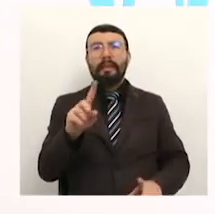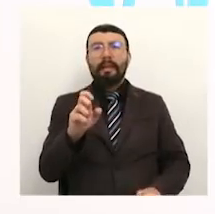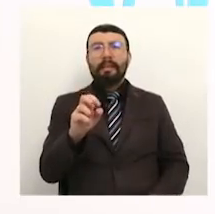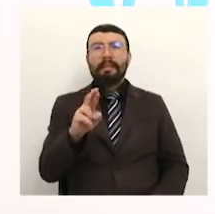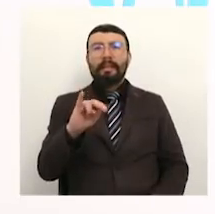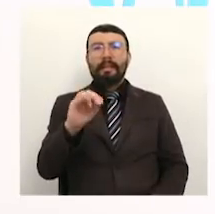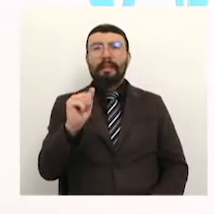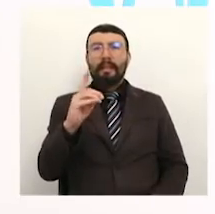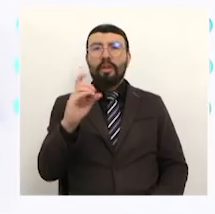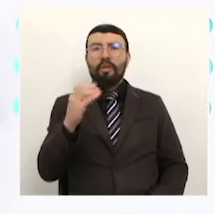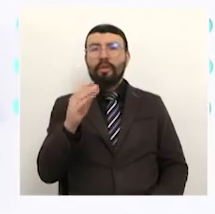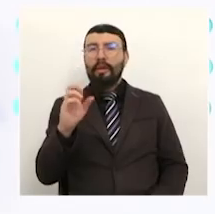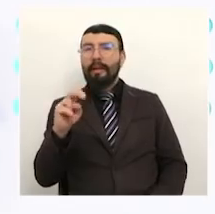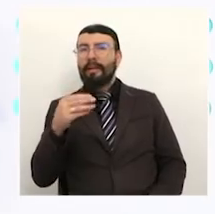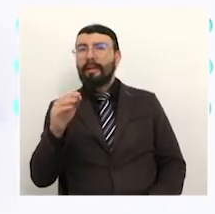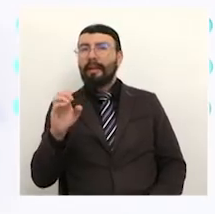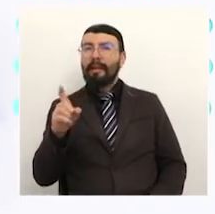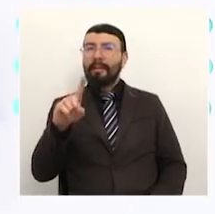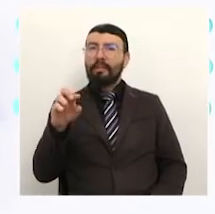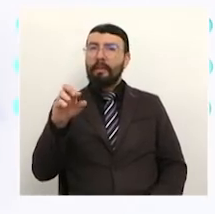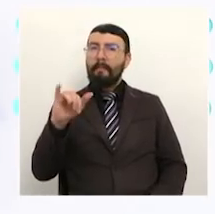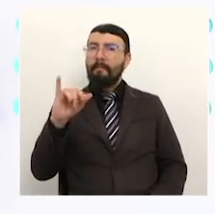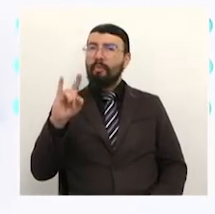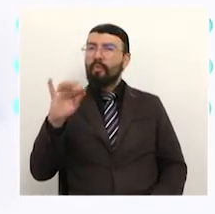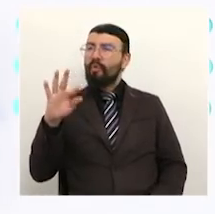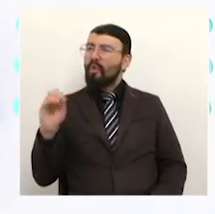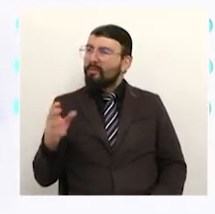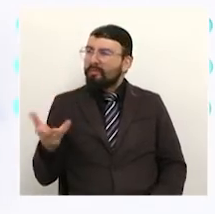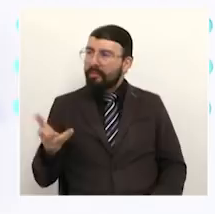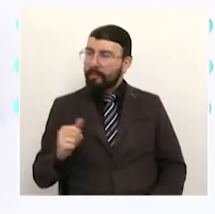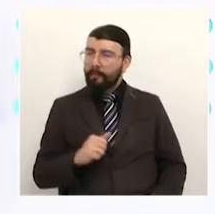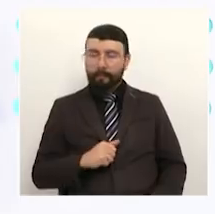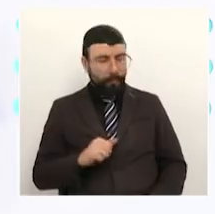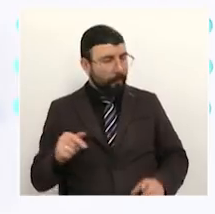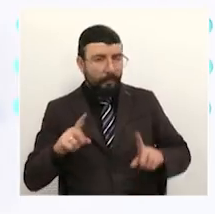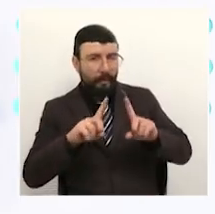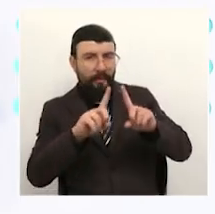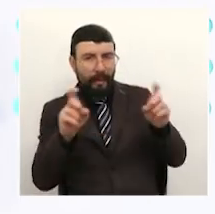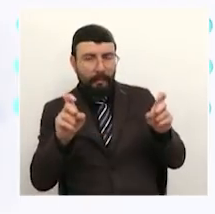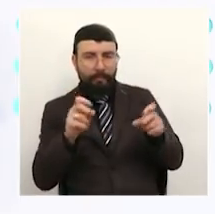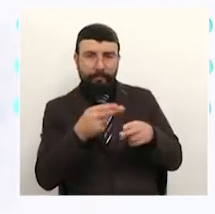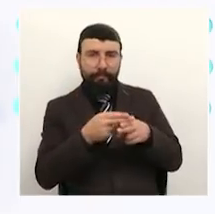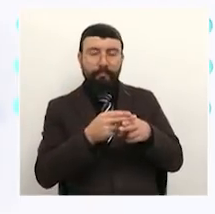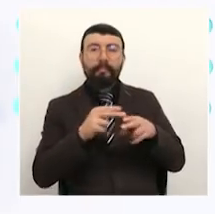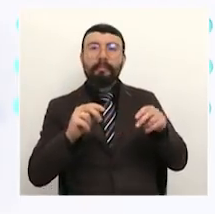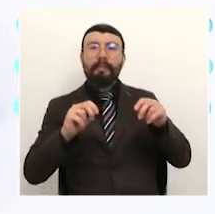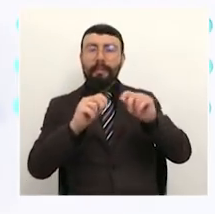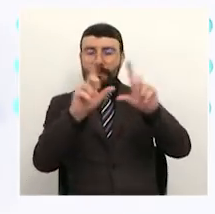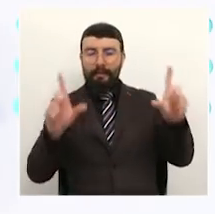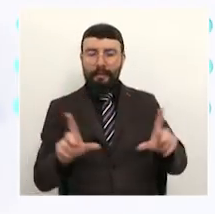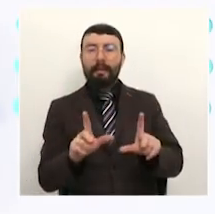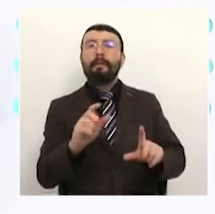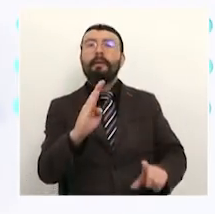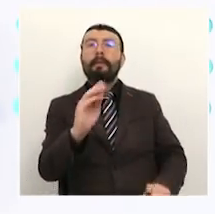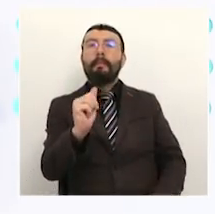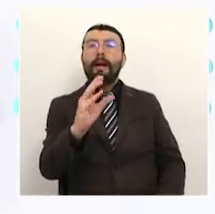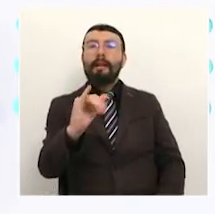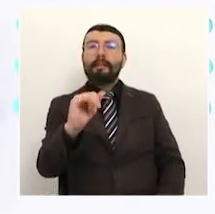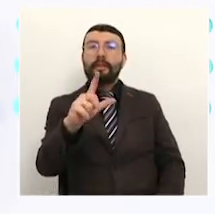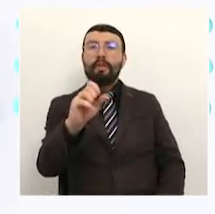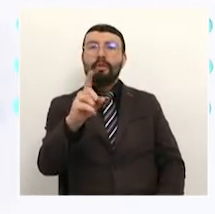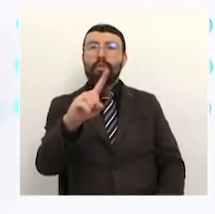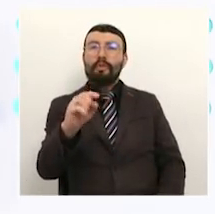doctorado - la baciloscopia es el digamos el test primario que se hace para